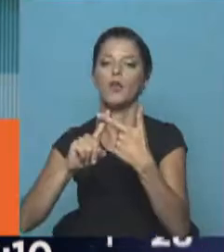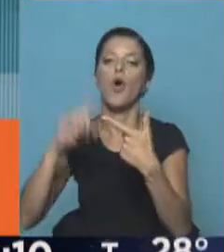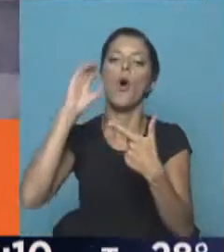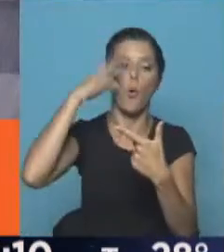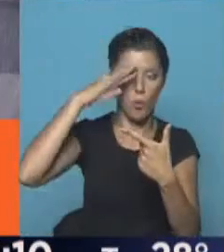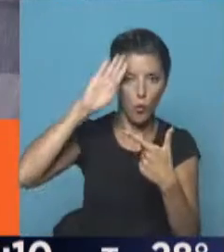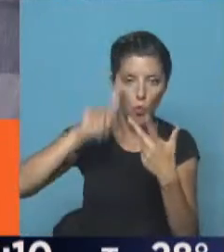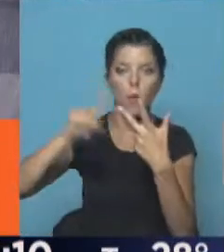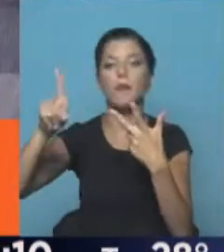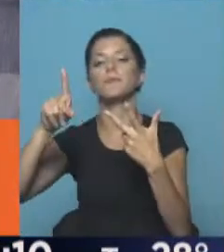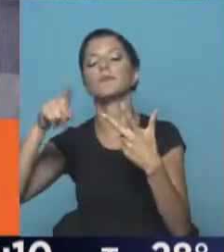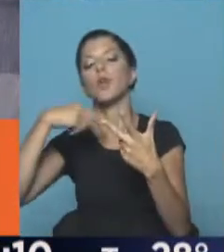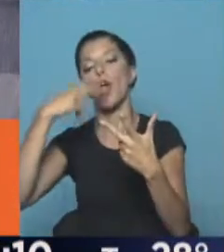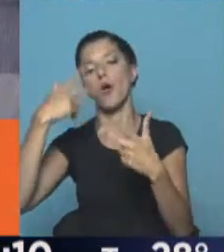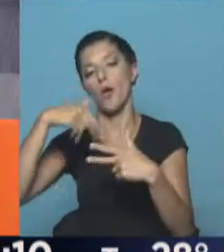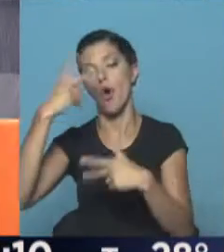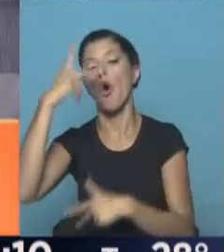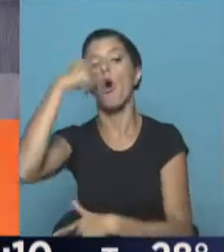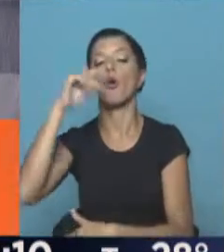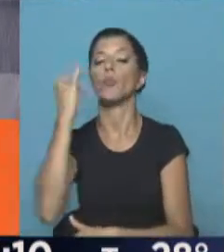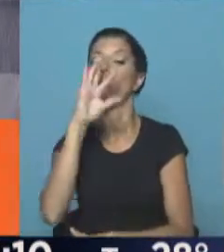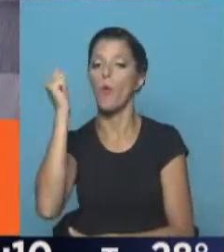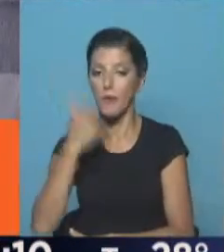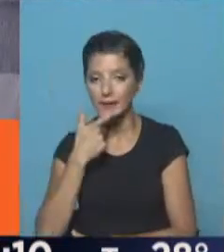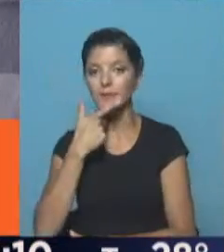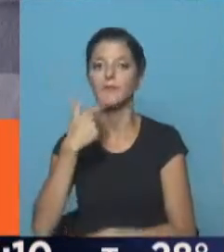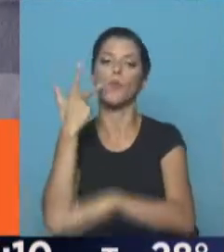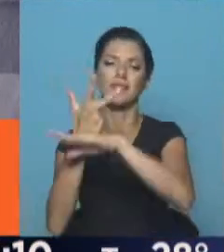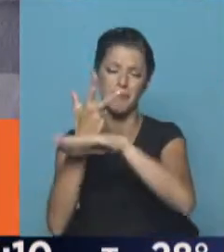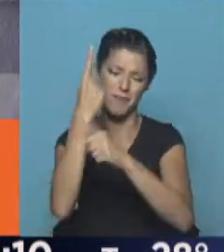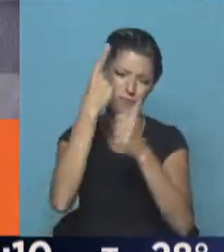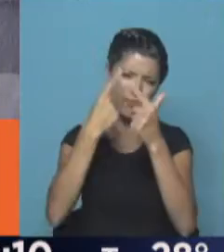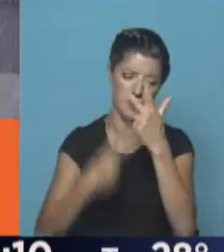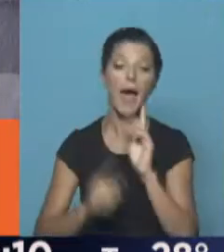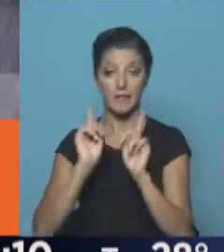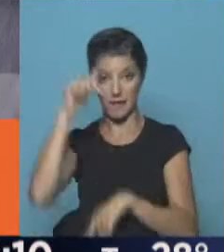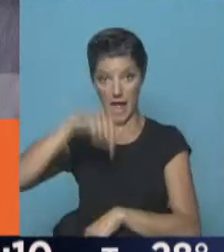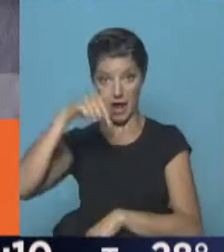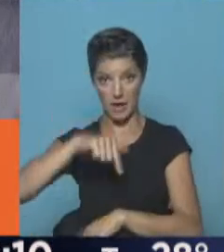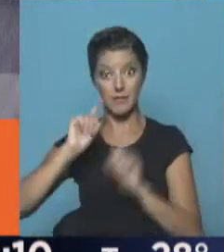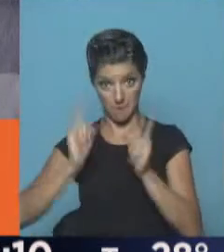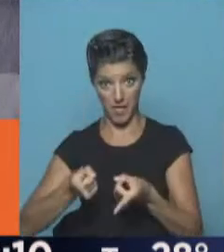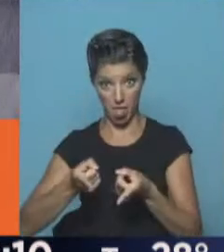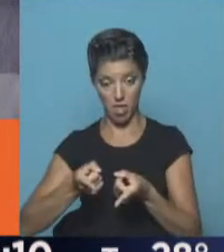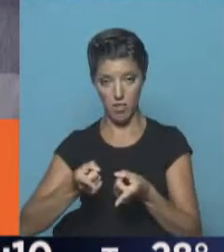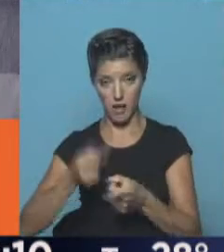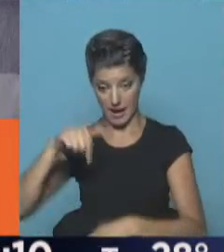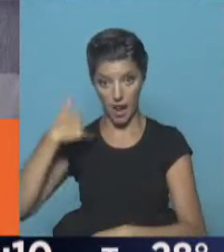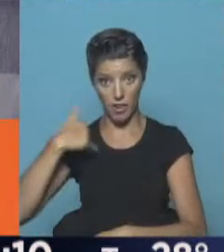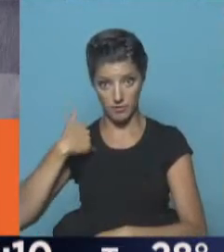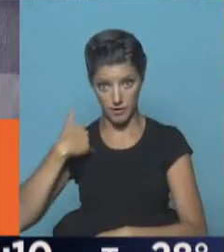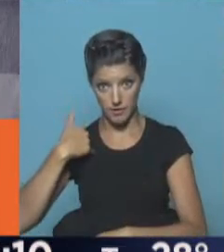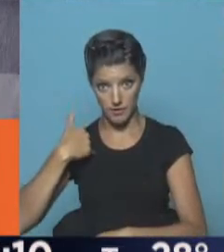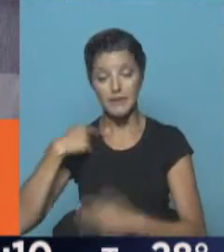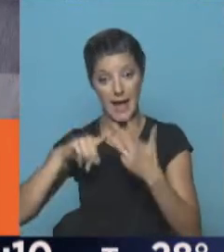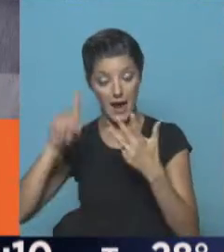guatemala también hay obra pública en argentina nosotros tenemos nuestro propio escándalo de doble de brecht que seguramente formará parte de las